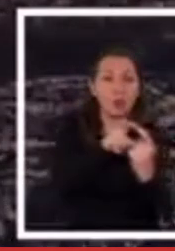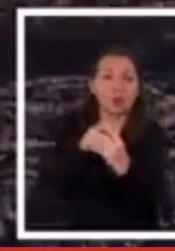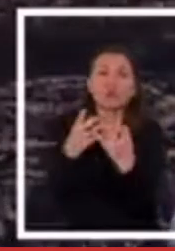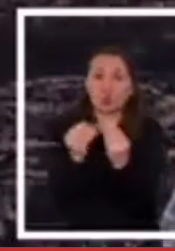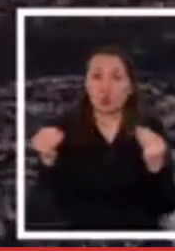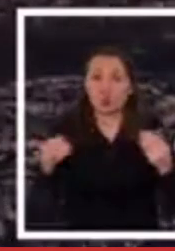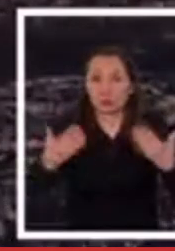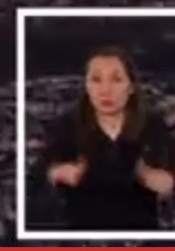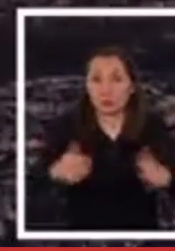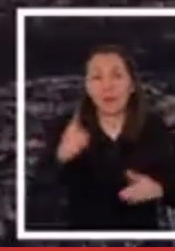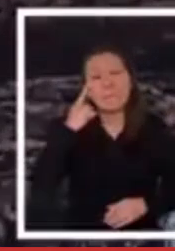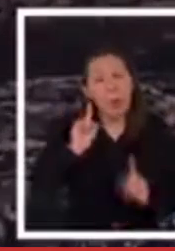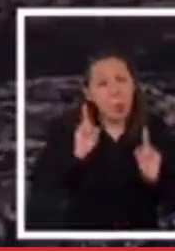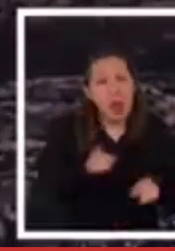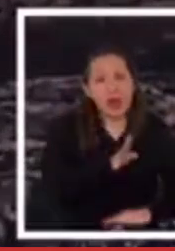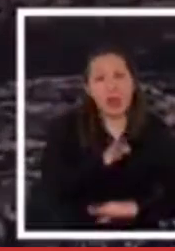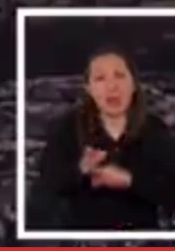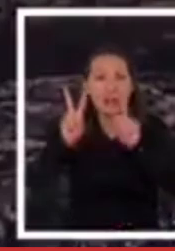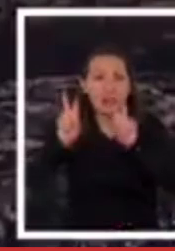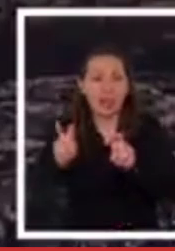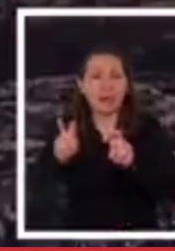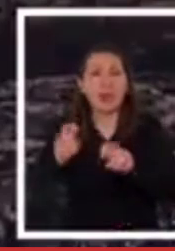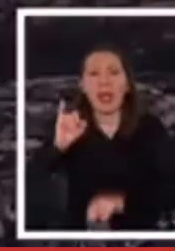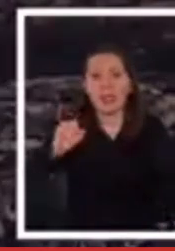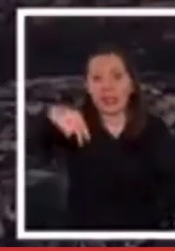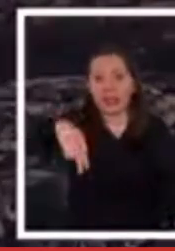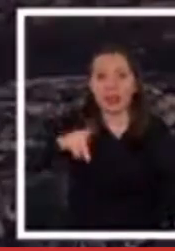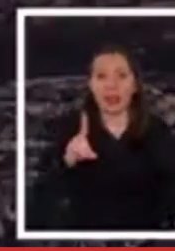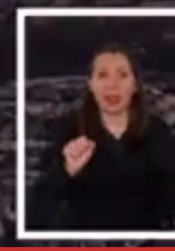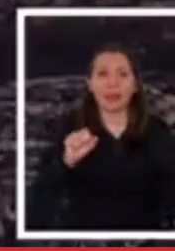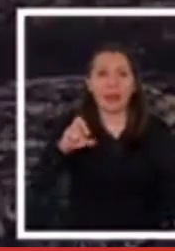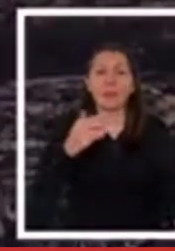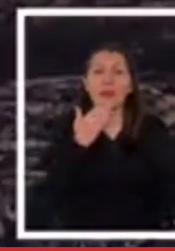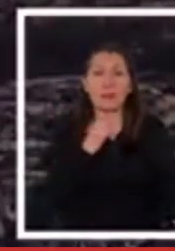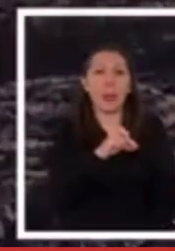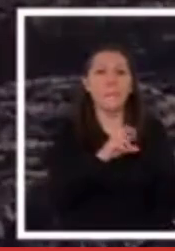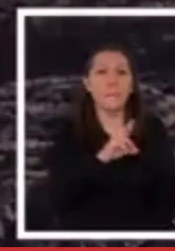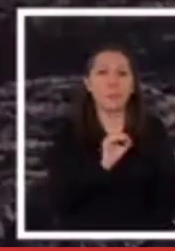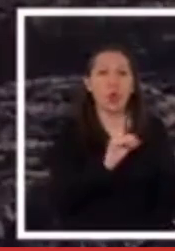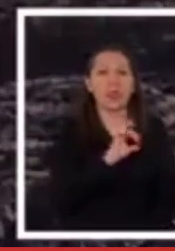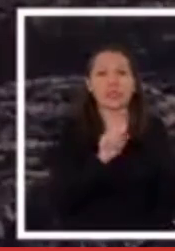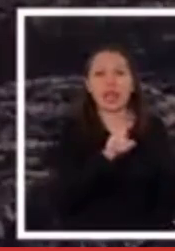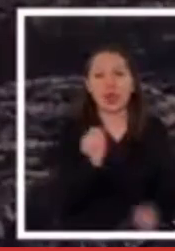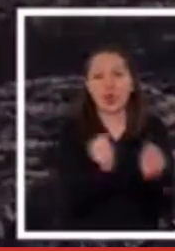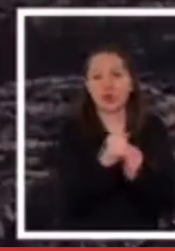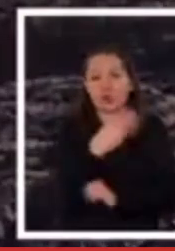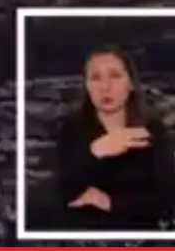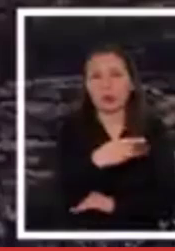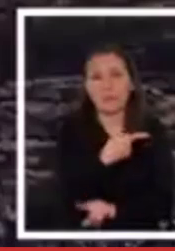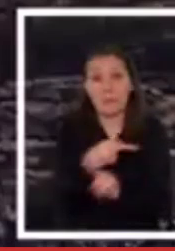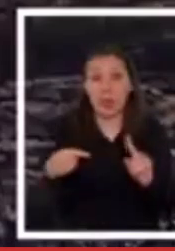en muchas muchas partes pero tienen que concurrir al área de indap y también con los prodesal con los municipios los